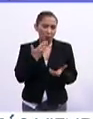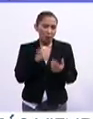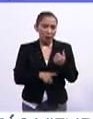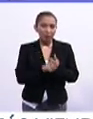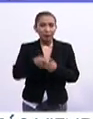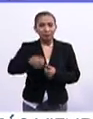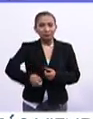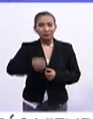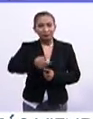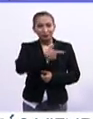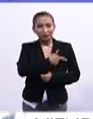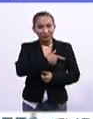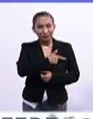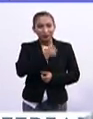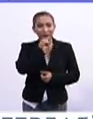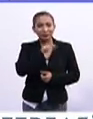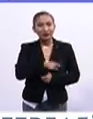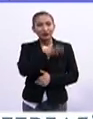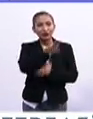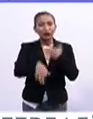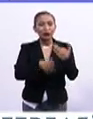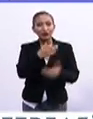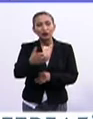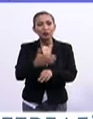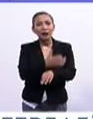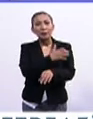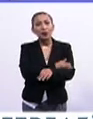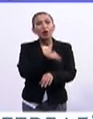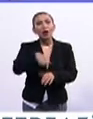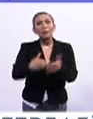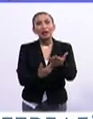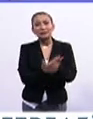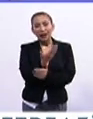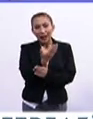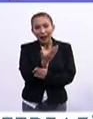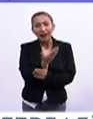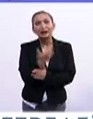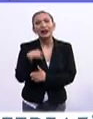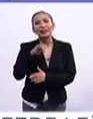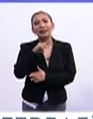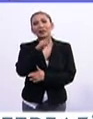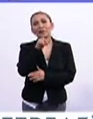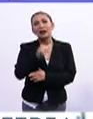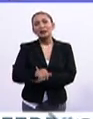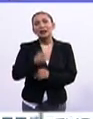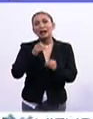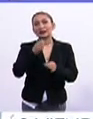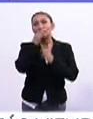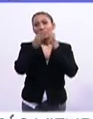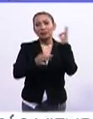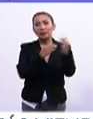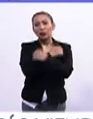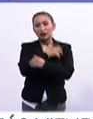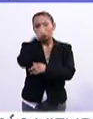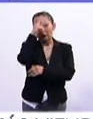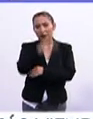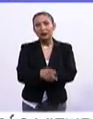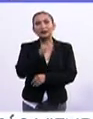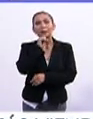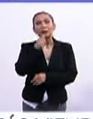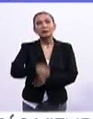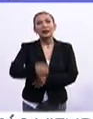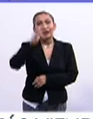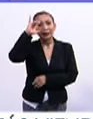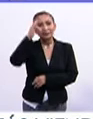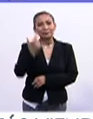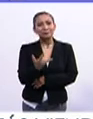contratiempos. Saludamos con mucho gusto a todos los que nos acompañan esta mañana en Interfaz de la Agencia Informativa de Educación de México. También saludamos